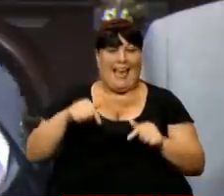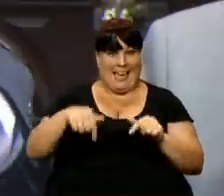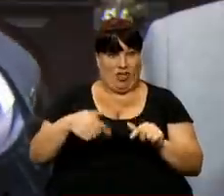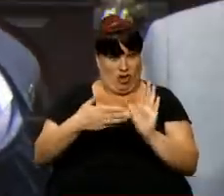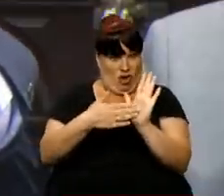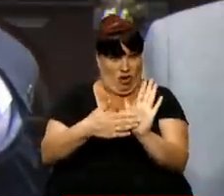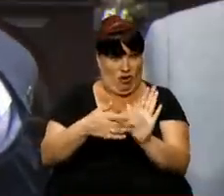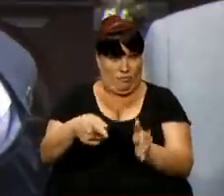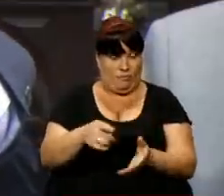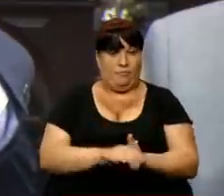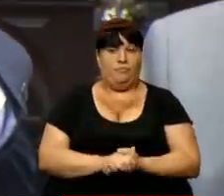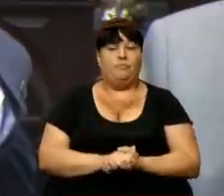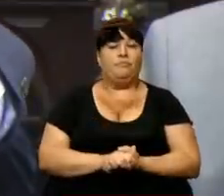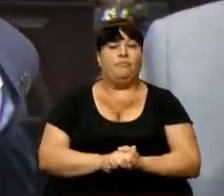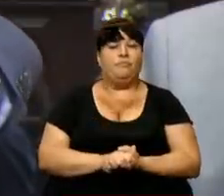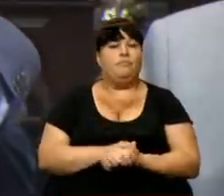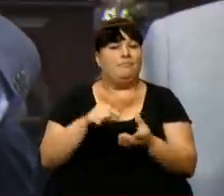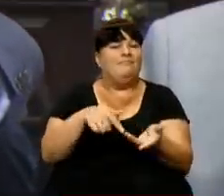tengo acá